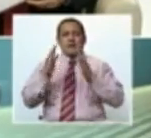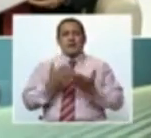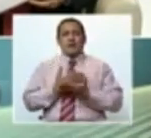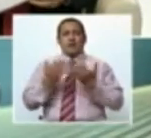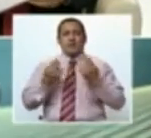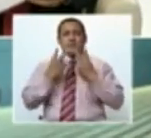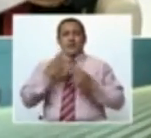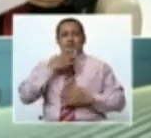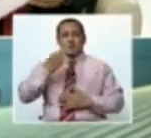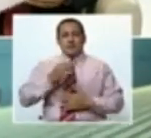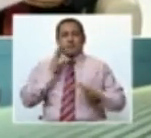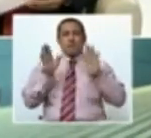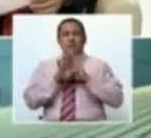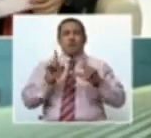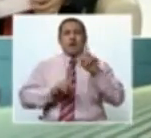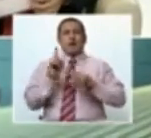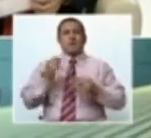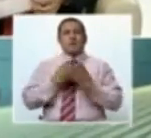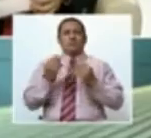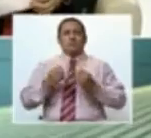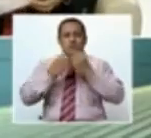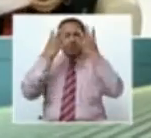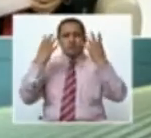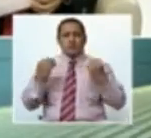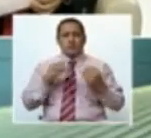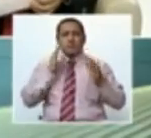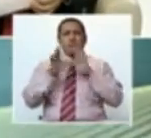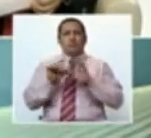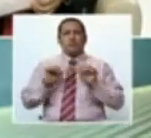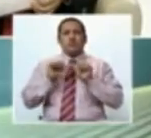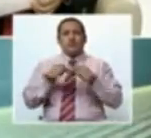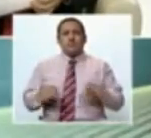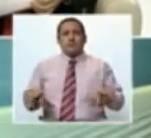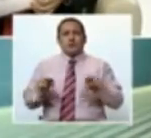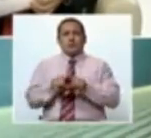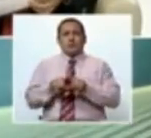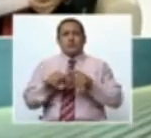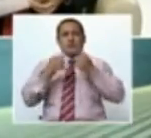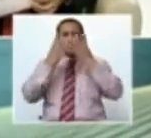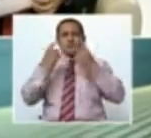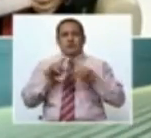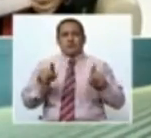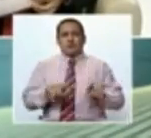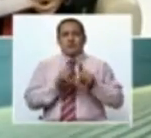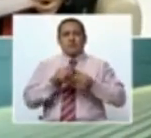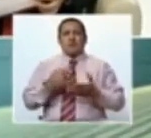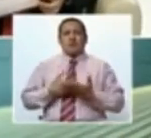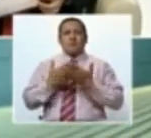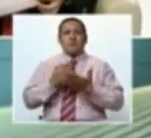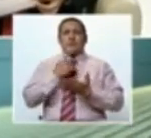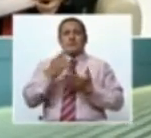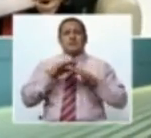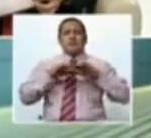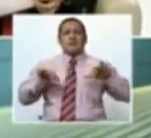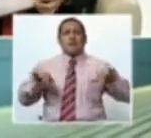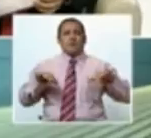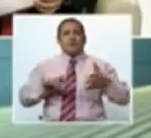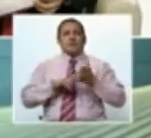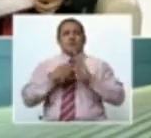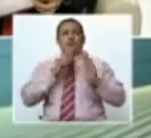atender a situaciones de la realidad en las cuales habían muchos matrimonios que conservaban el vínculo matrimonial, pero que en los hechos estaban